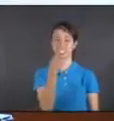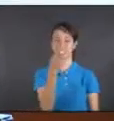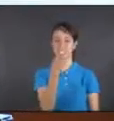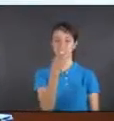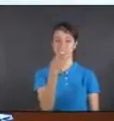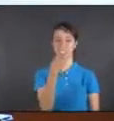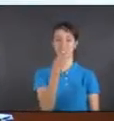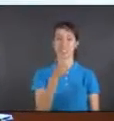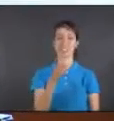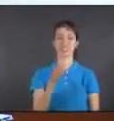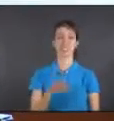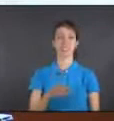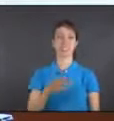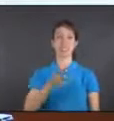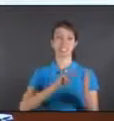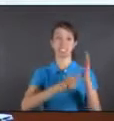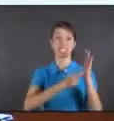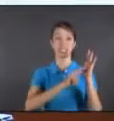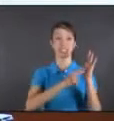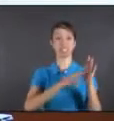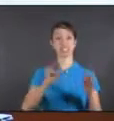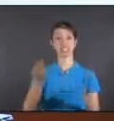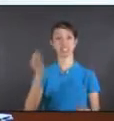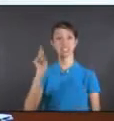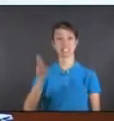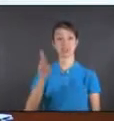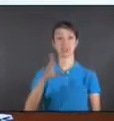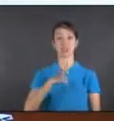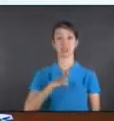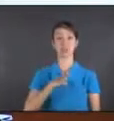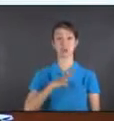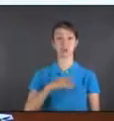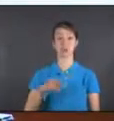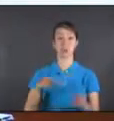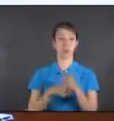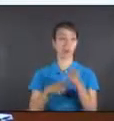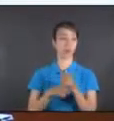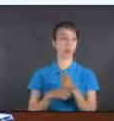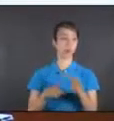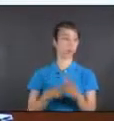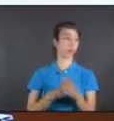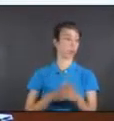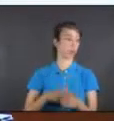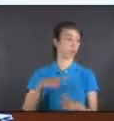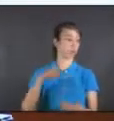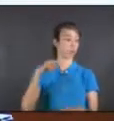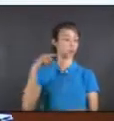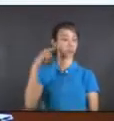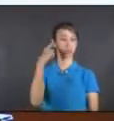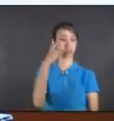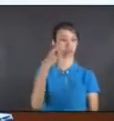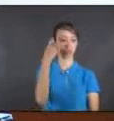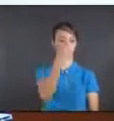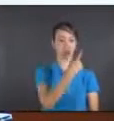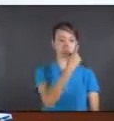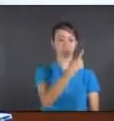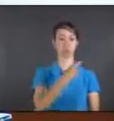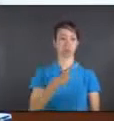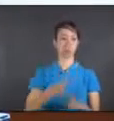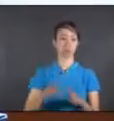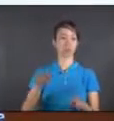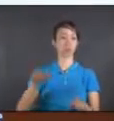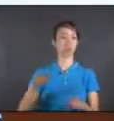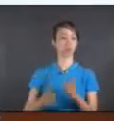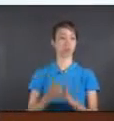puso ahí su cuchara y dijo, yo que escribo esta carta también lo saludo, dice el shooter, ¿verdad?